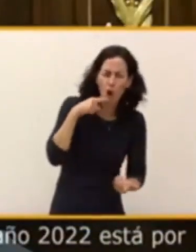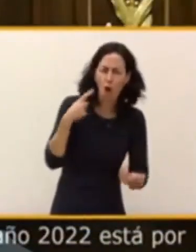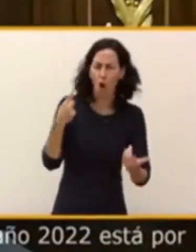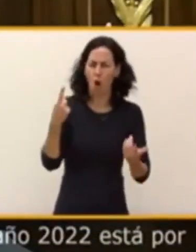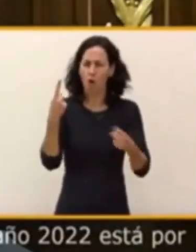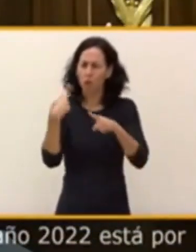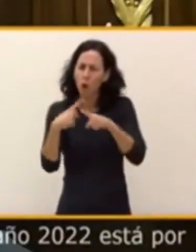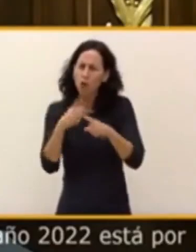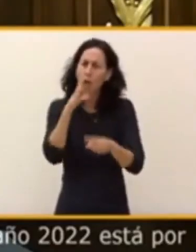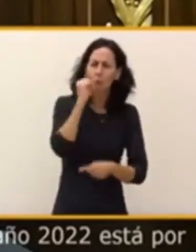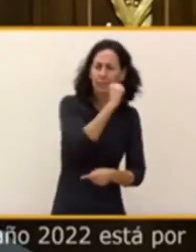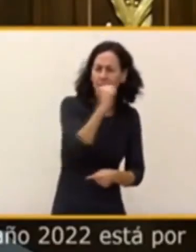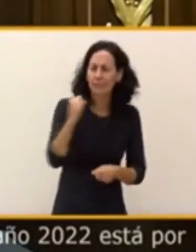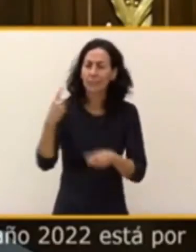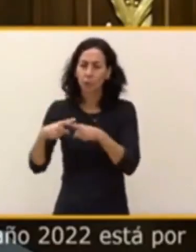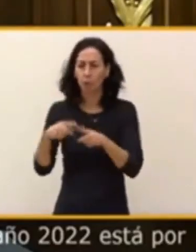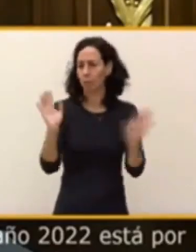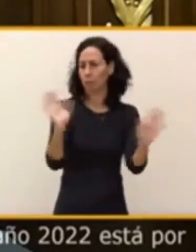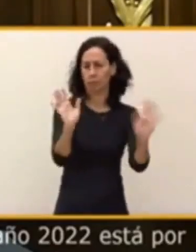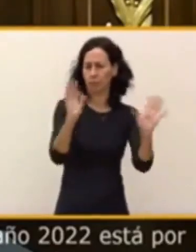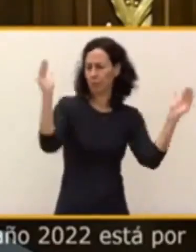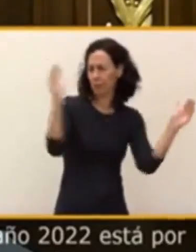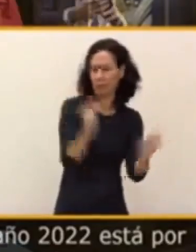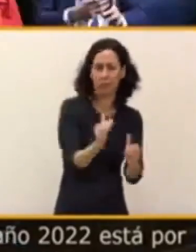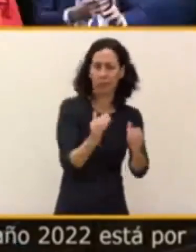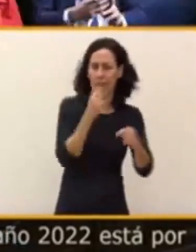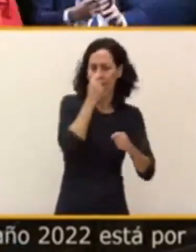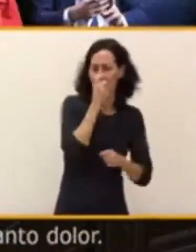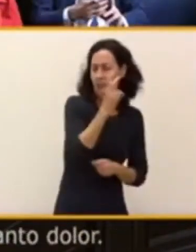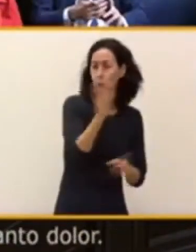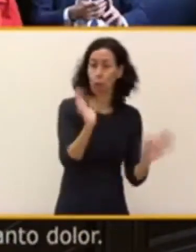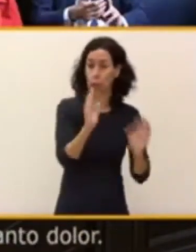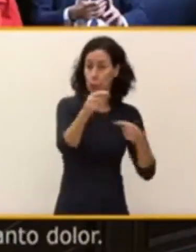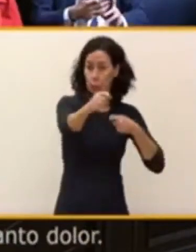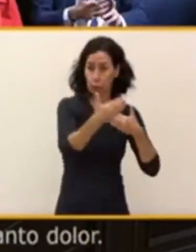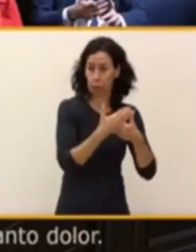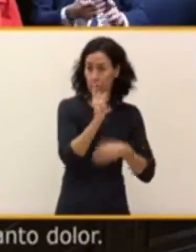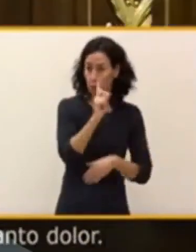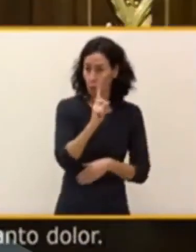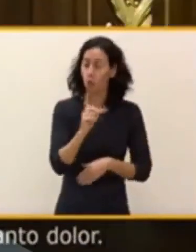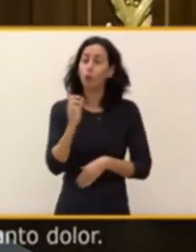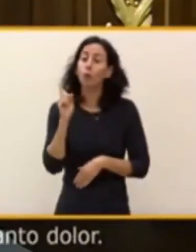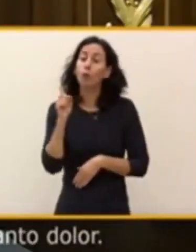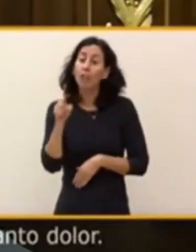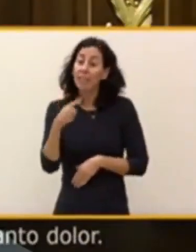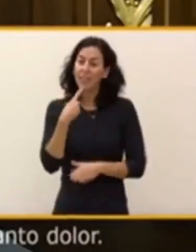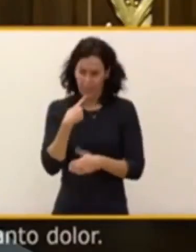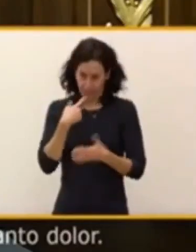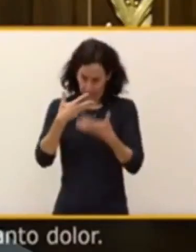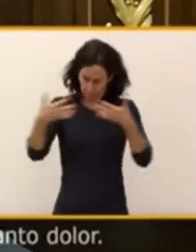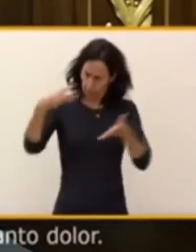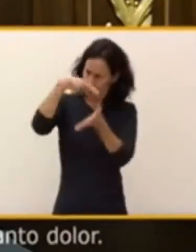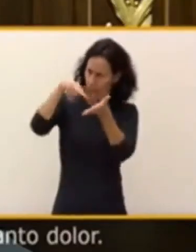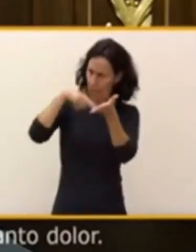intercambio de información sobre antecedentes penales. Y dice, leo literalmente, en consecuencia, no existe ninguna